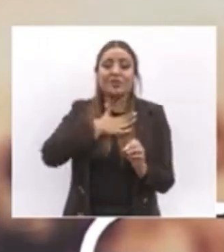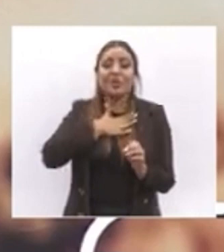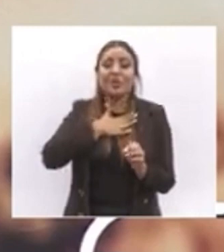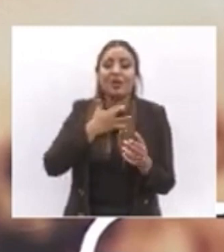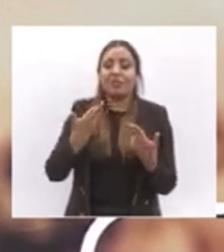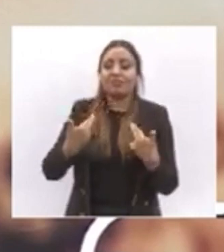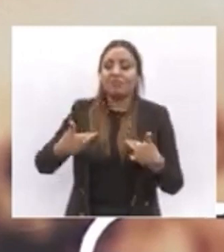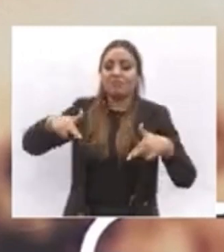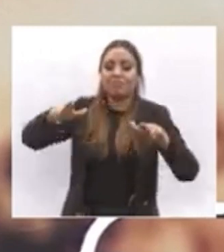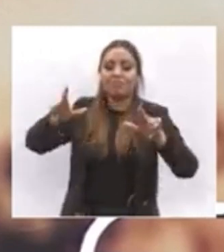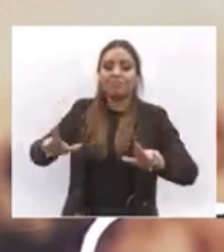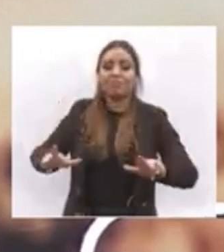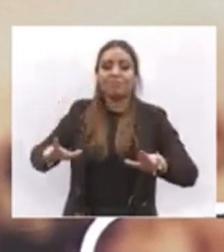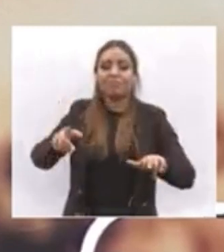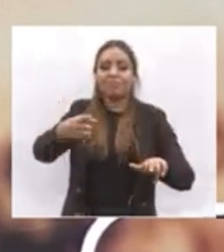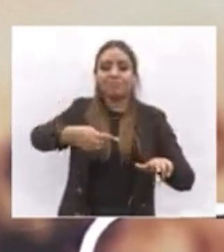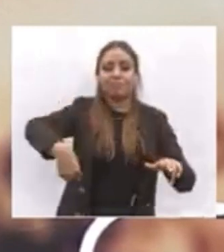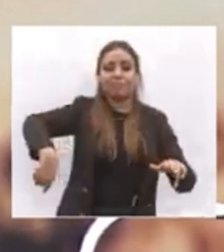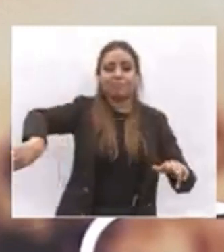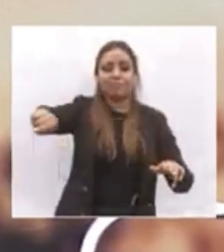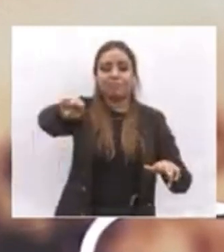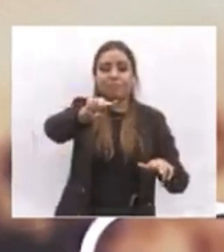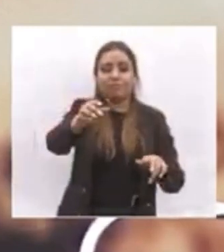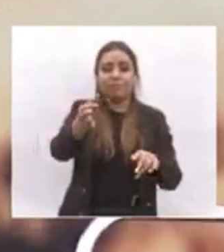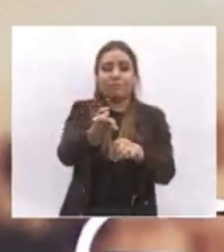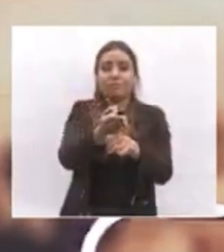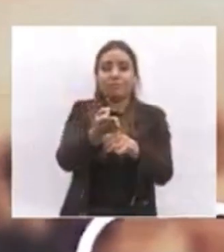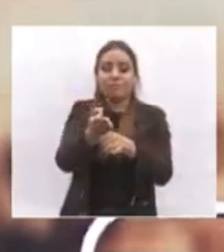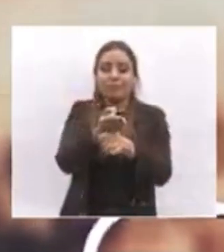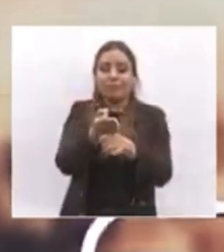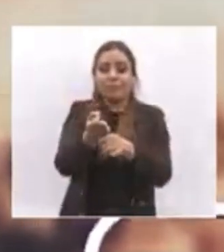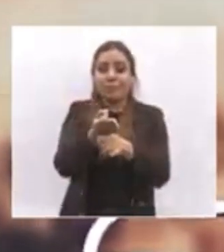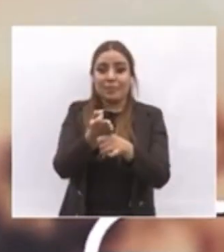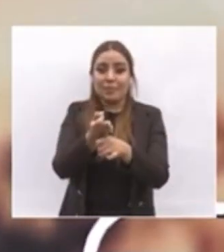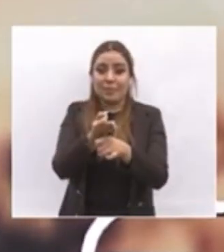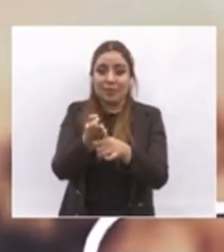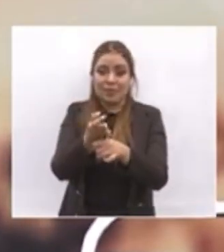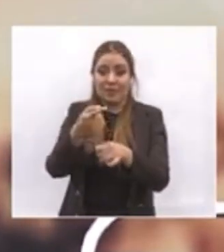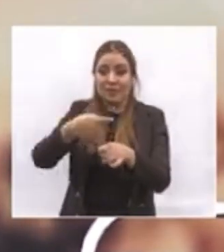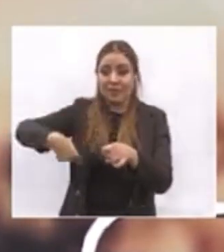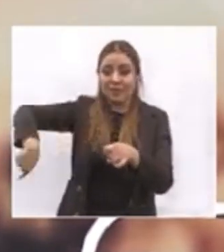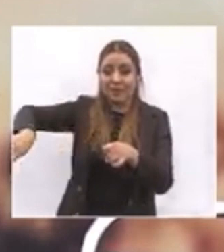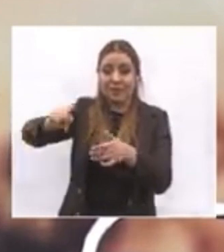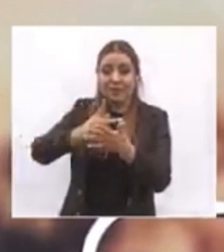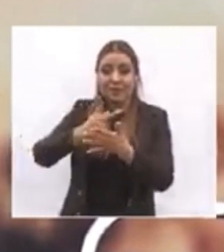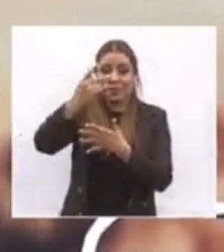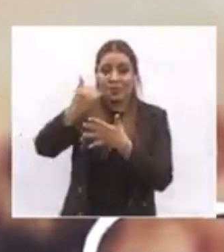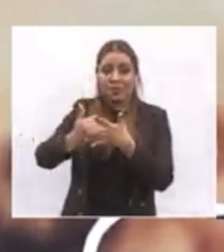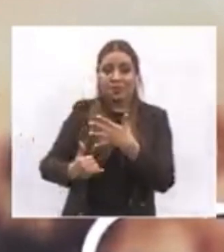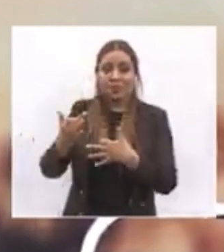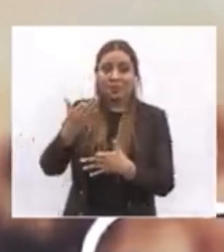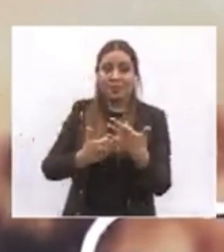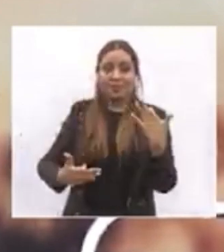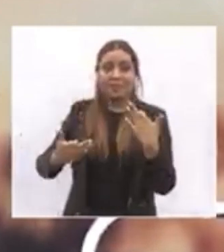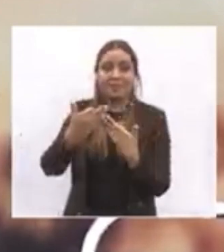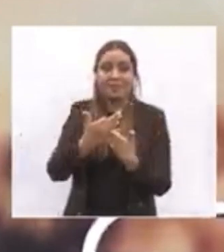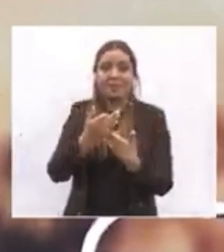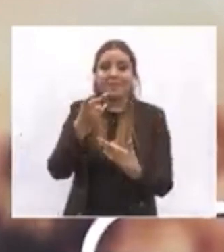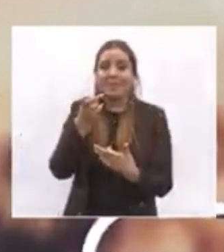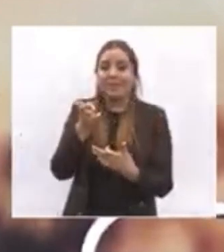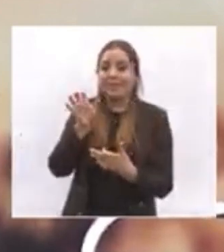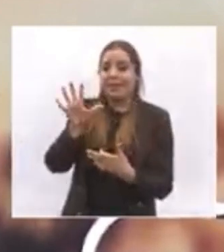movimiento social que conquistó el corazón del pueblo de México en